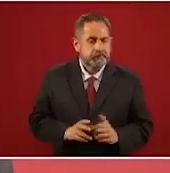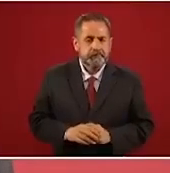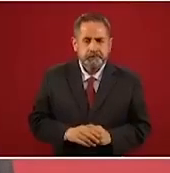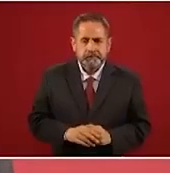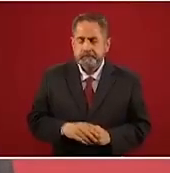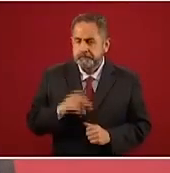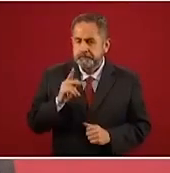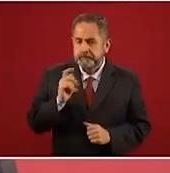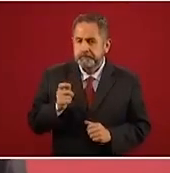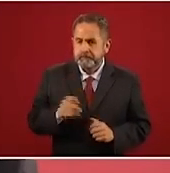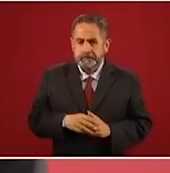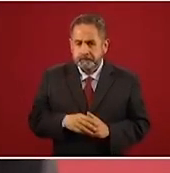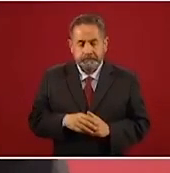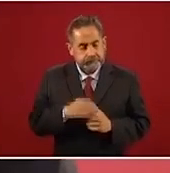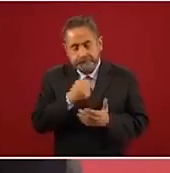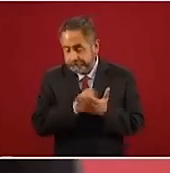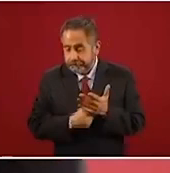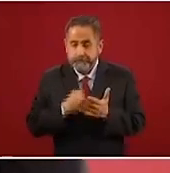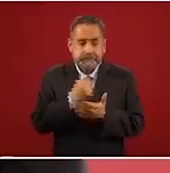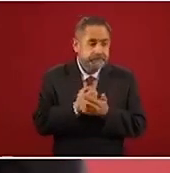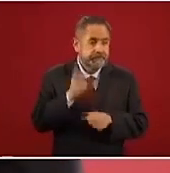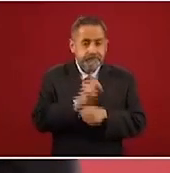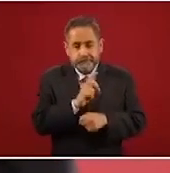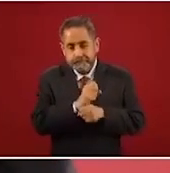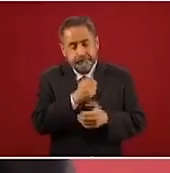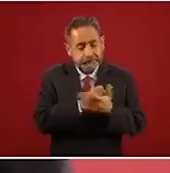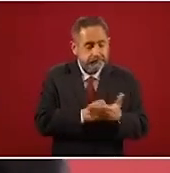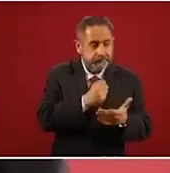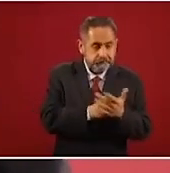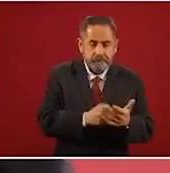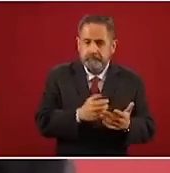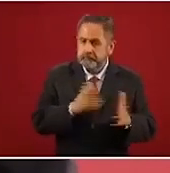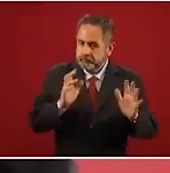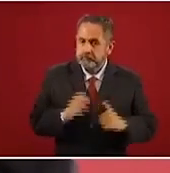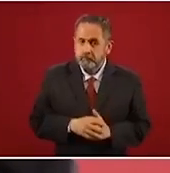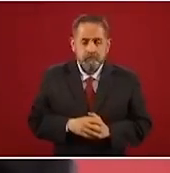es un batallar diario. Al final